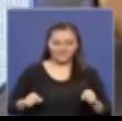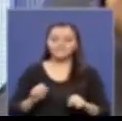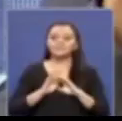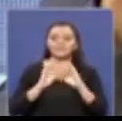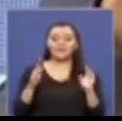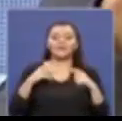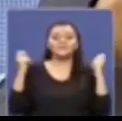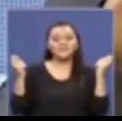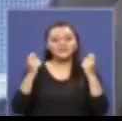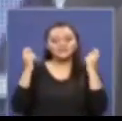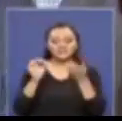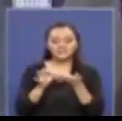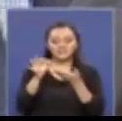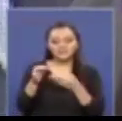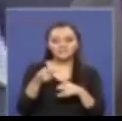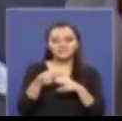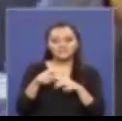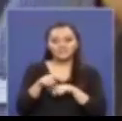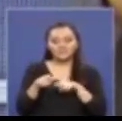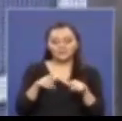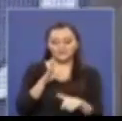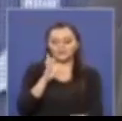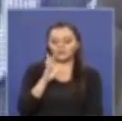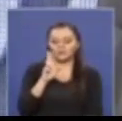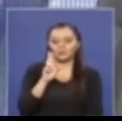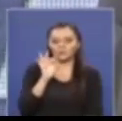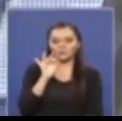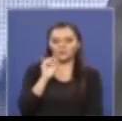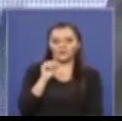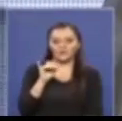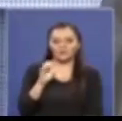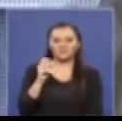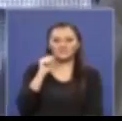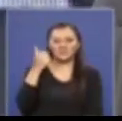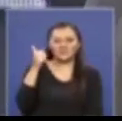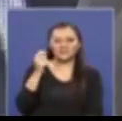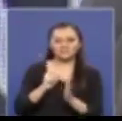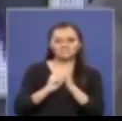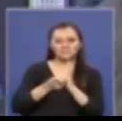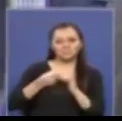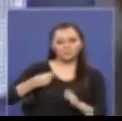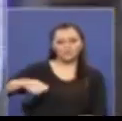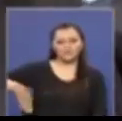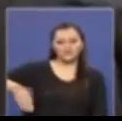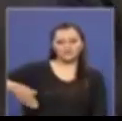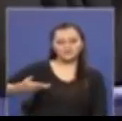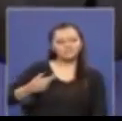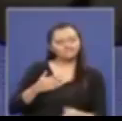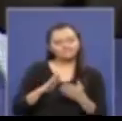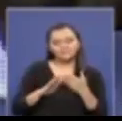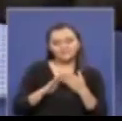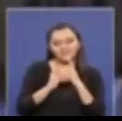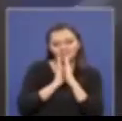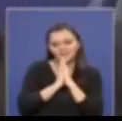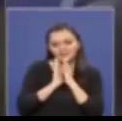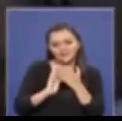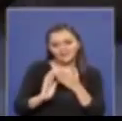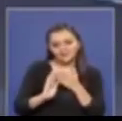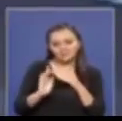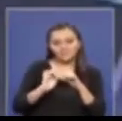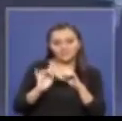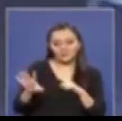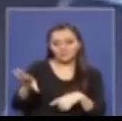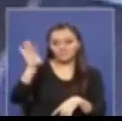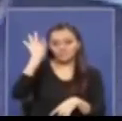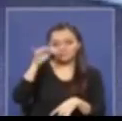fiesta en Tufiño. Pero eso nos costó estar unos 10 minutos atrasaditos. Mil disculpas, pero también valió para darme